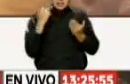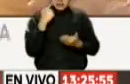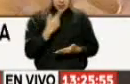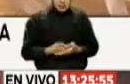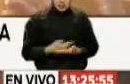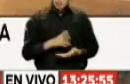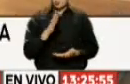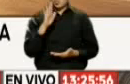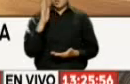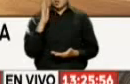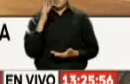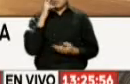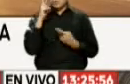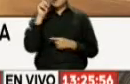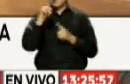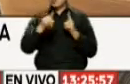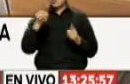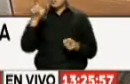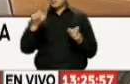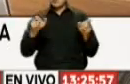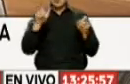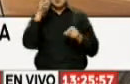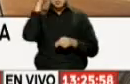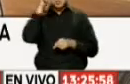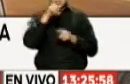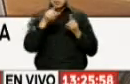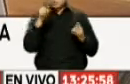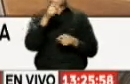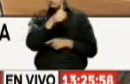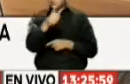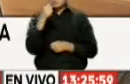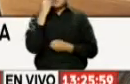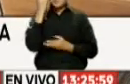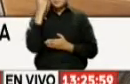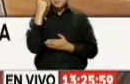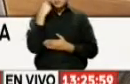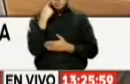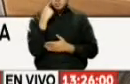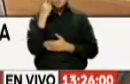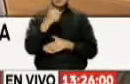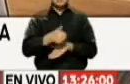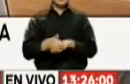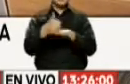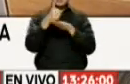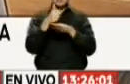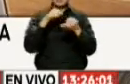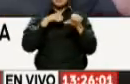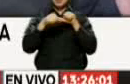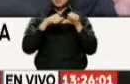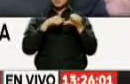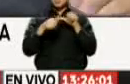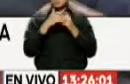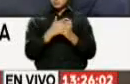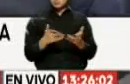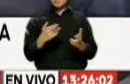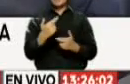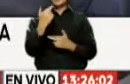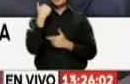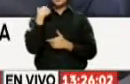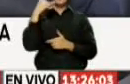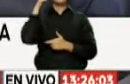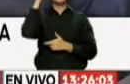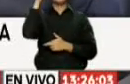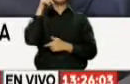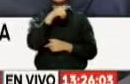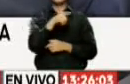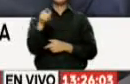pero hay las versiones a los profesores, a quienes calificaban, a las autoridades administrativas. Responsables son profesores